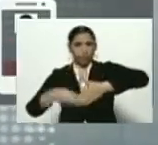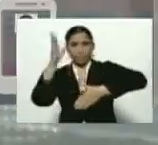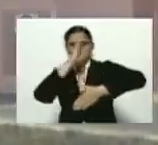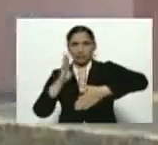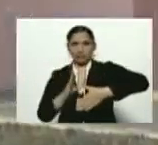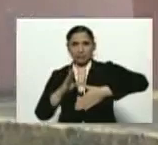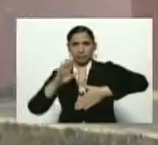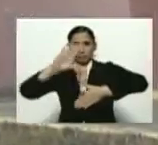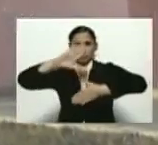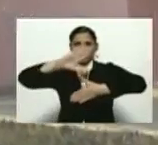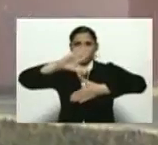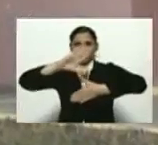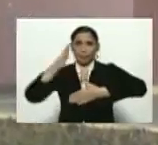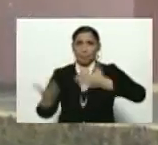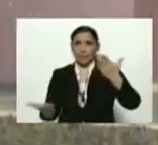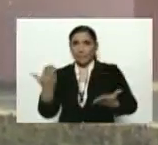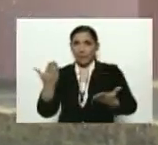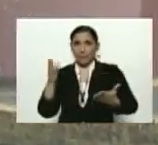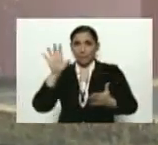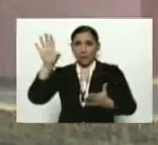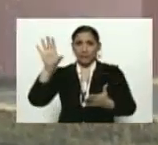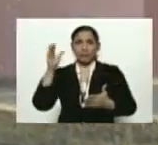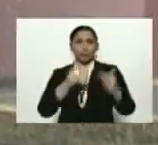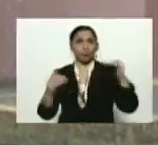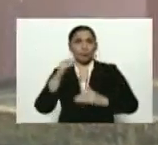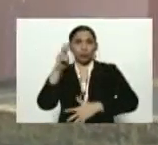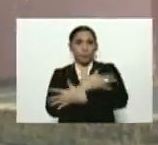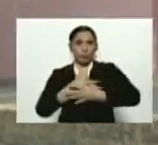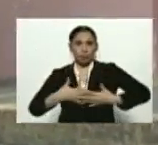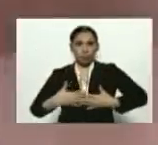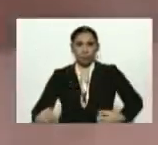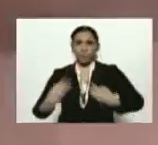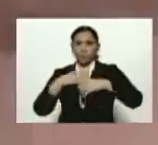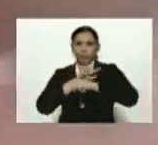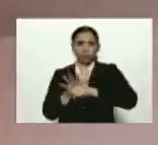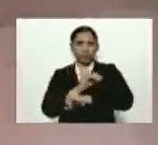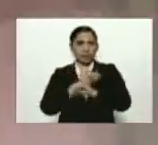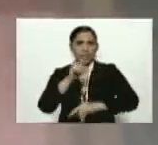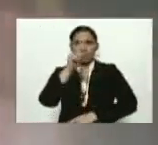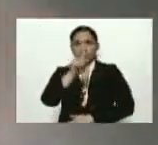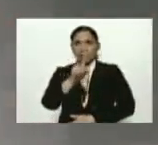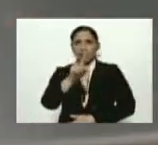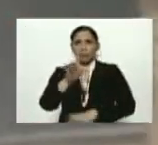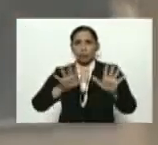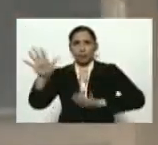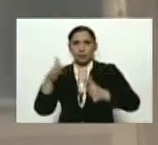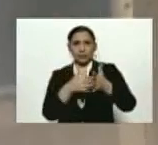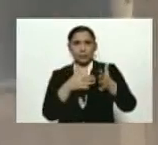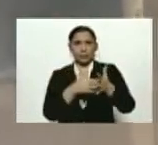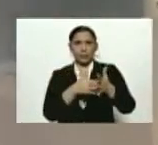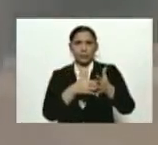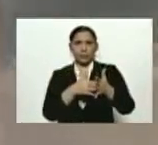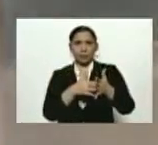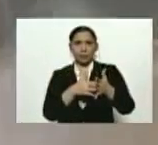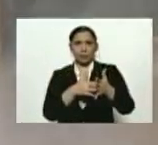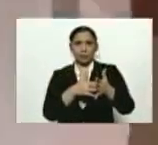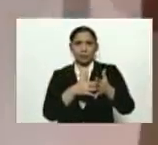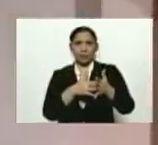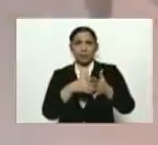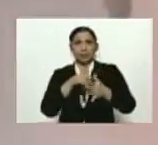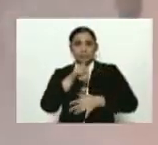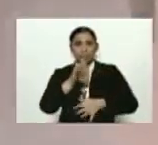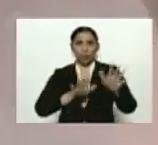encabezando. Ya Estados Unidos superó 2 millones de casos, ya tiene 115 personas